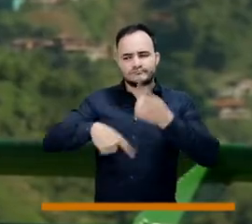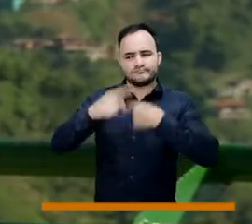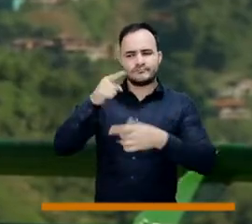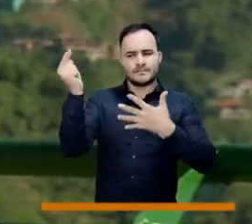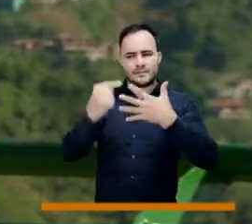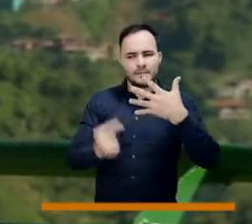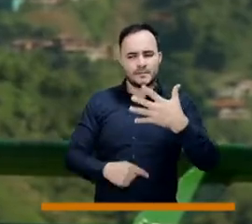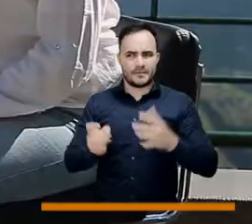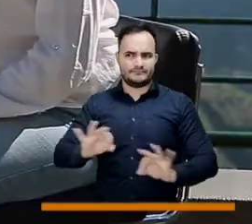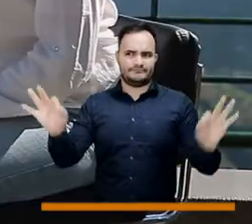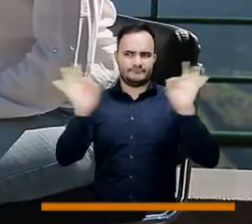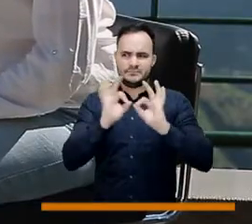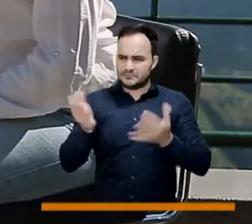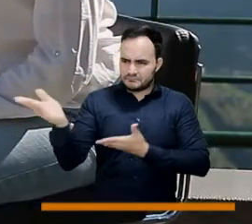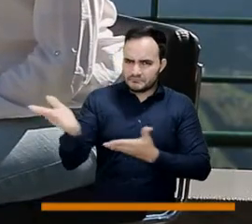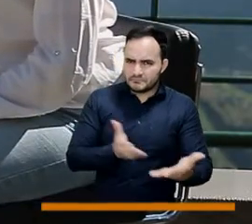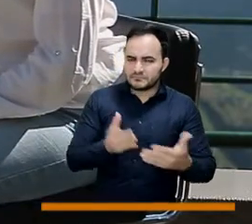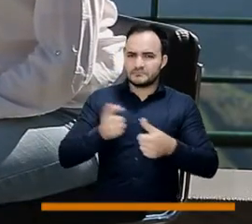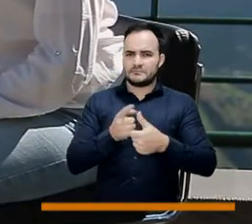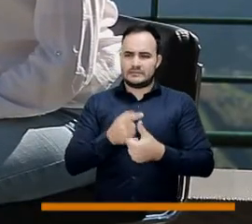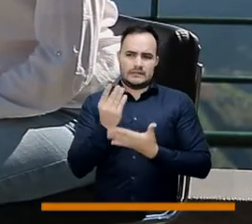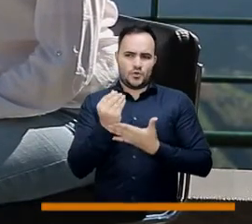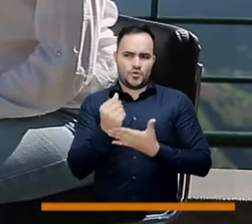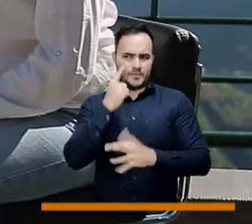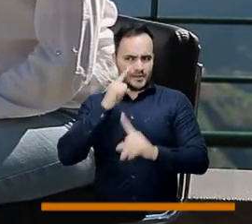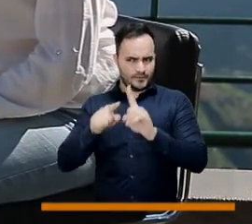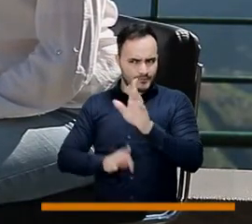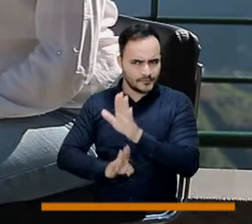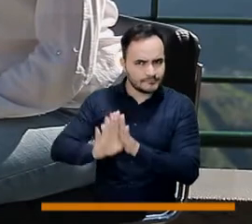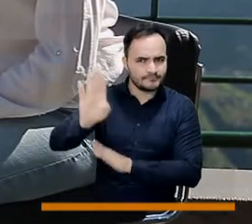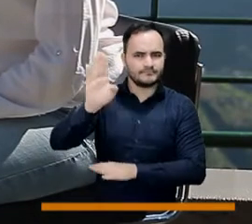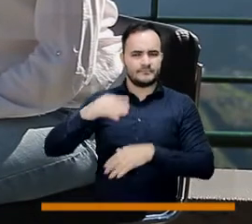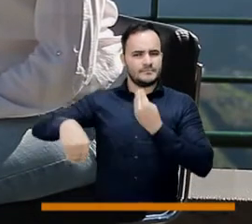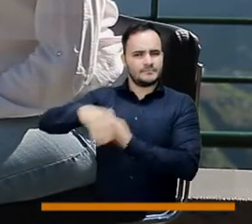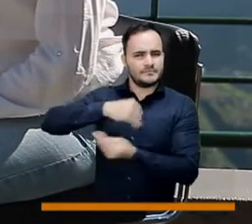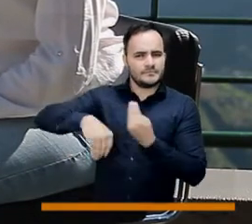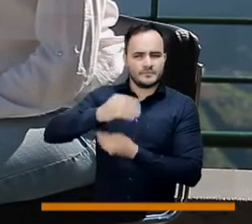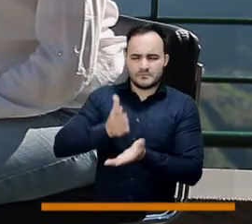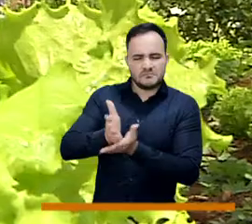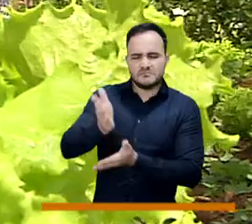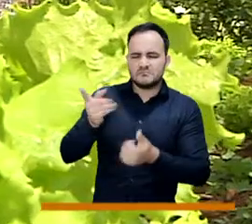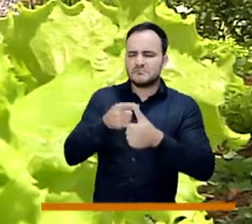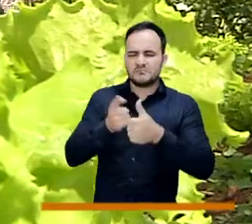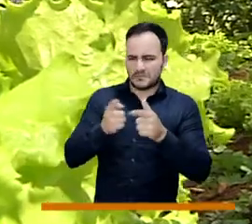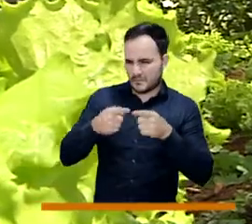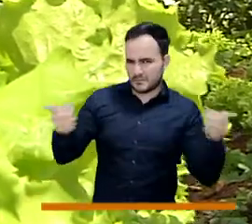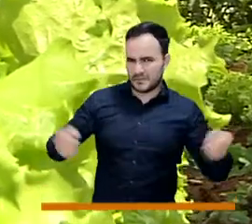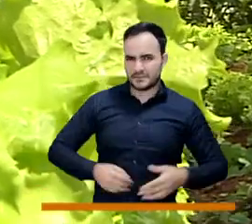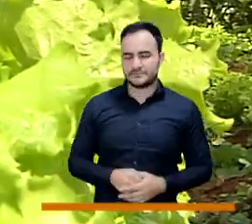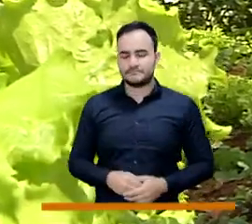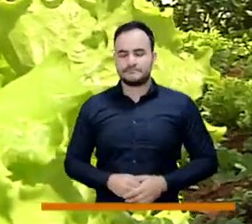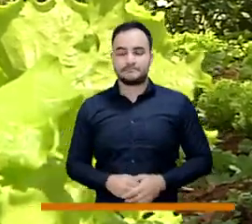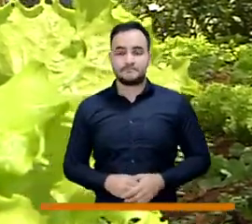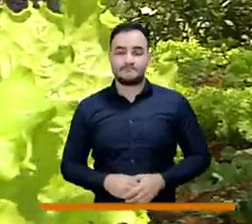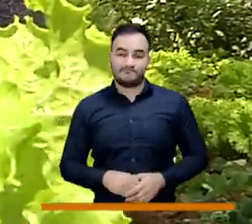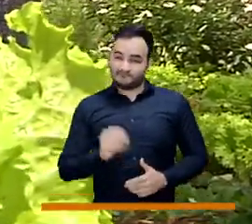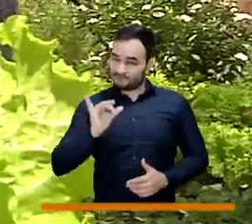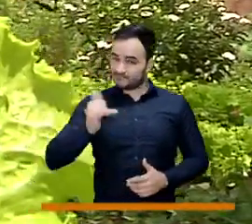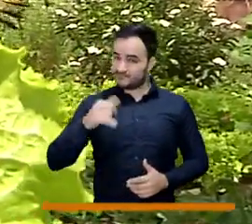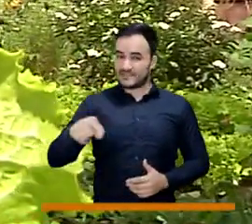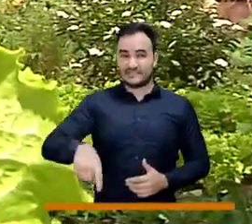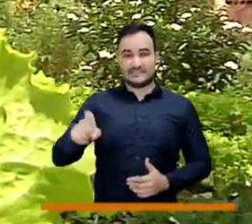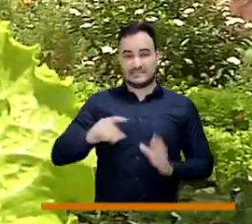identificado varios ítems y empecemos por lo ambiental, una economía rural sostenible, ¿por qué es necesaria? Es